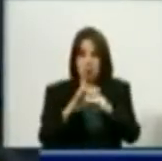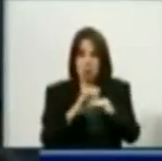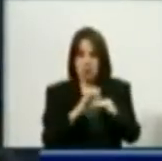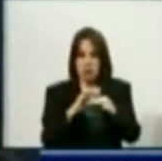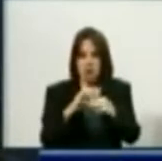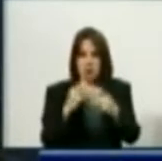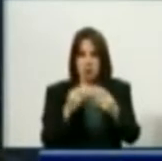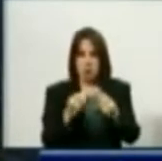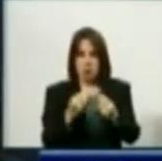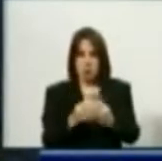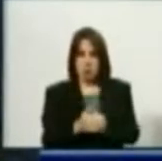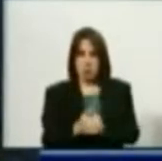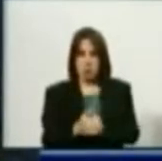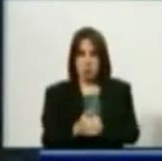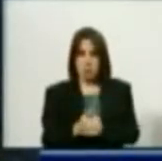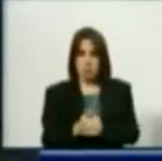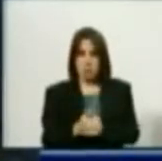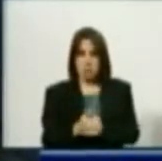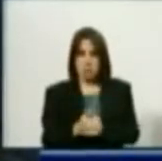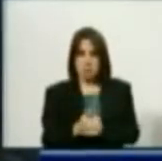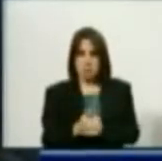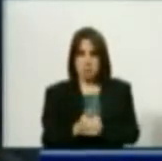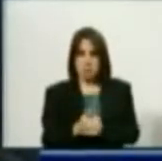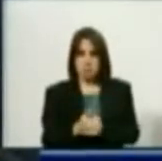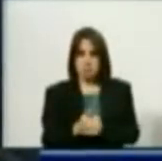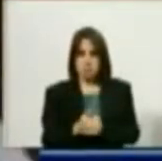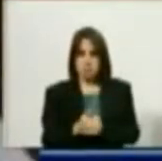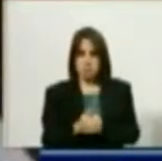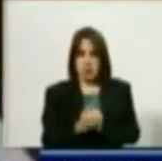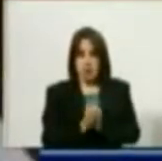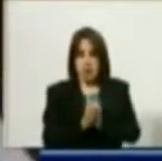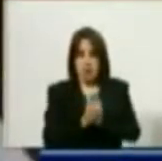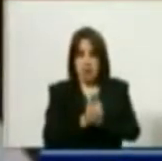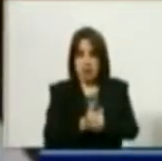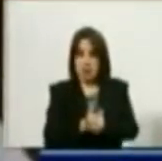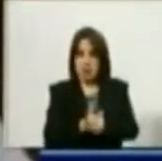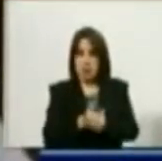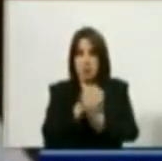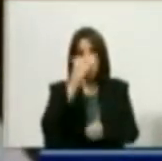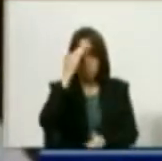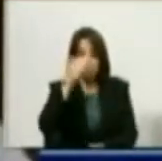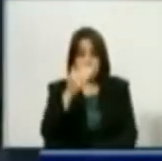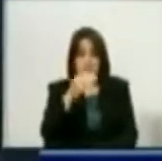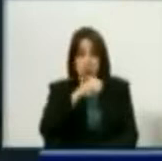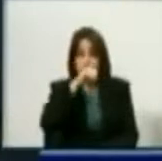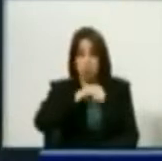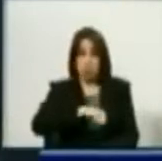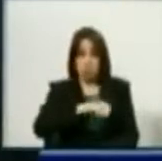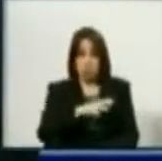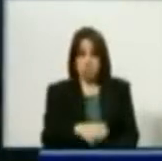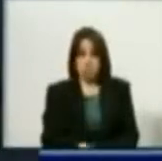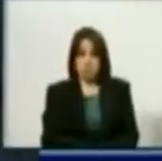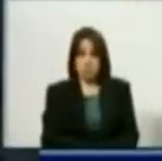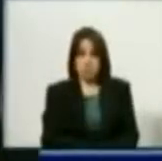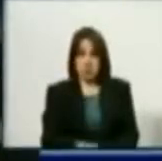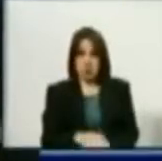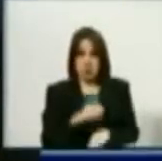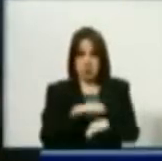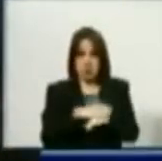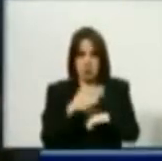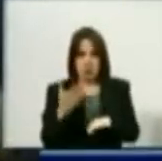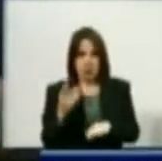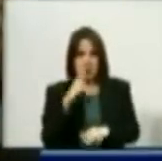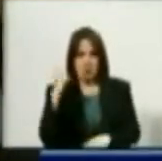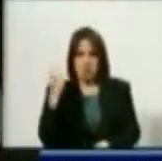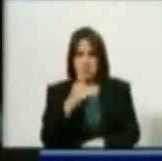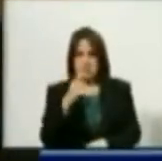ejército el ejército la Marina mi amada Marina digo esto porque bueno los adversarios los enemigos